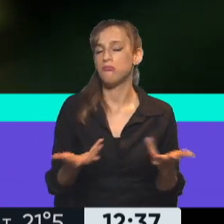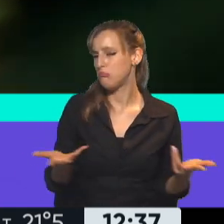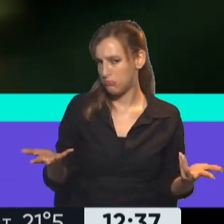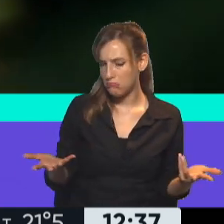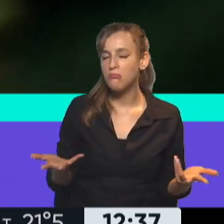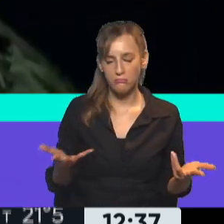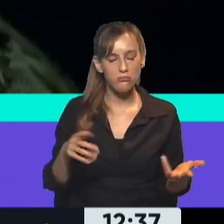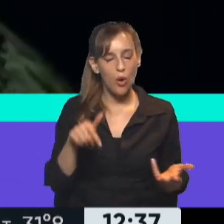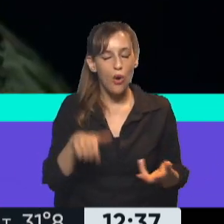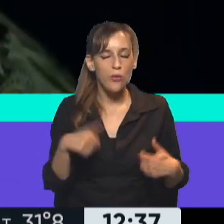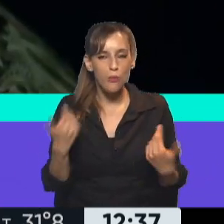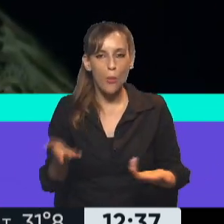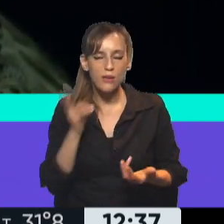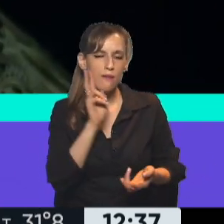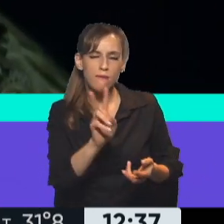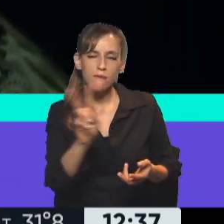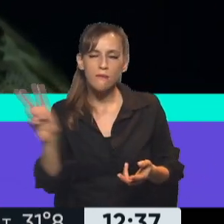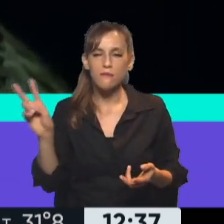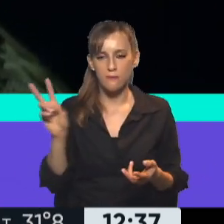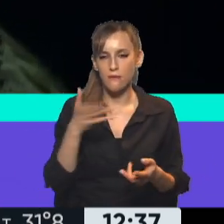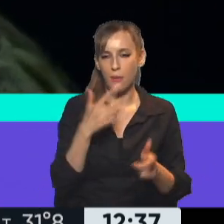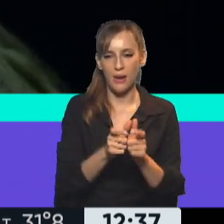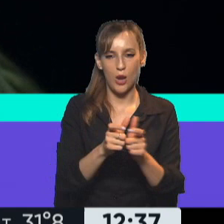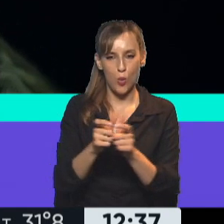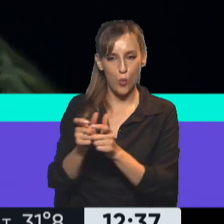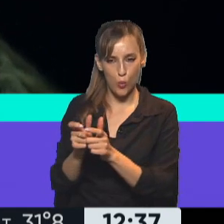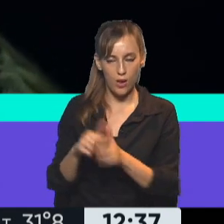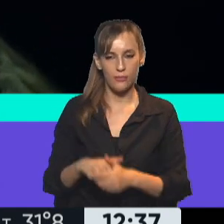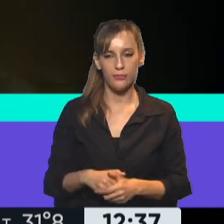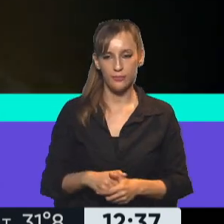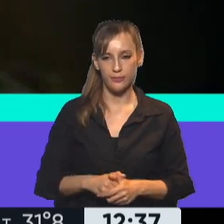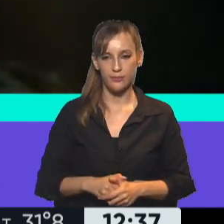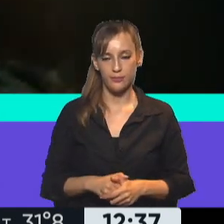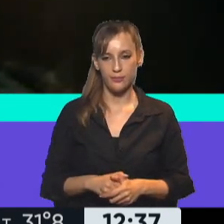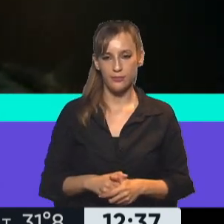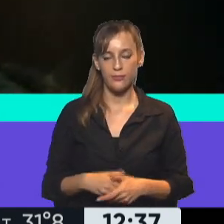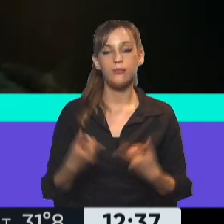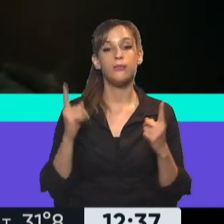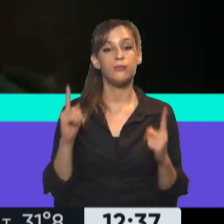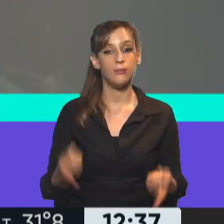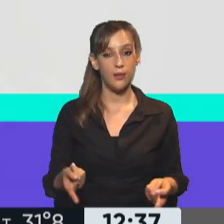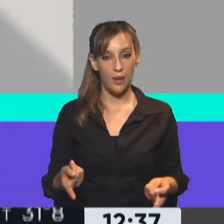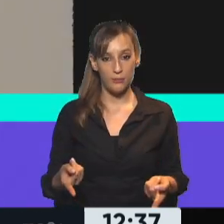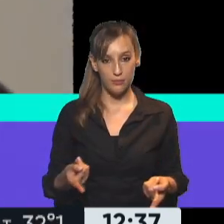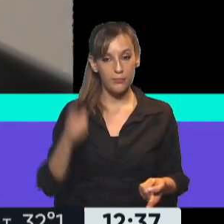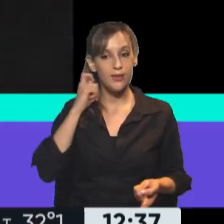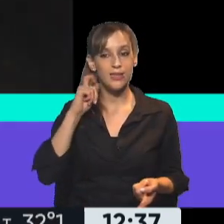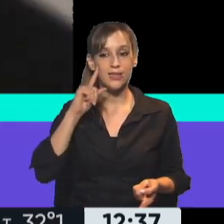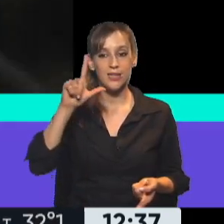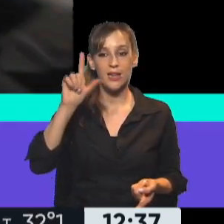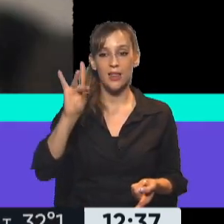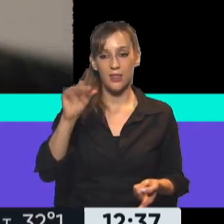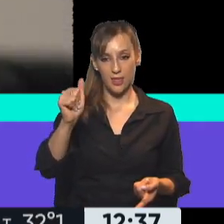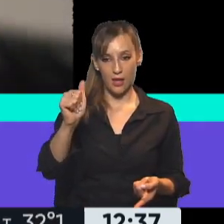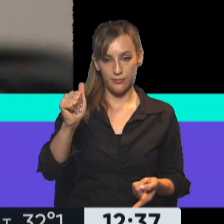gran posibilidad de ver todo esto con Albertina Carri cerrando hoy Las Hijas del Fuego. Además, tenemos Gilda con